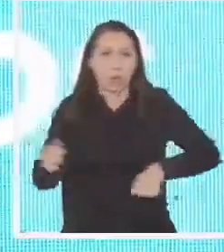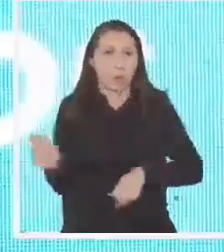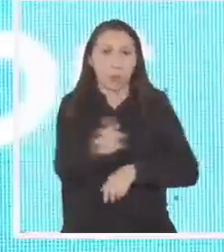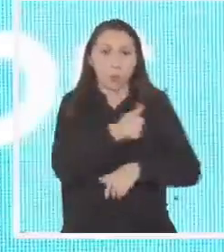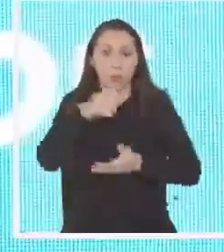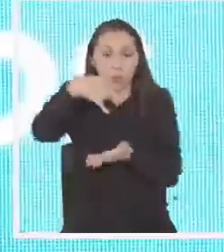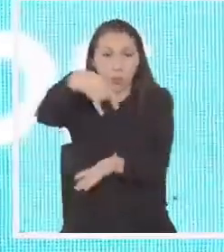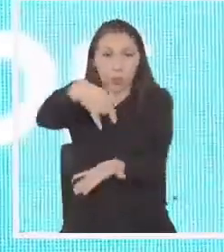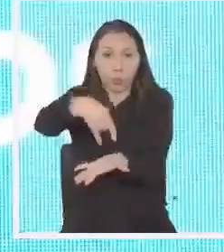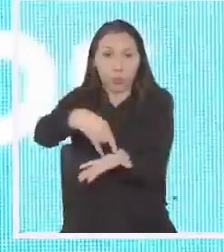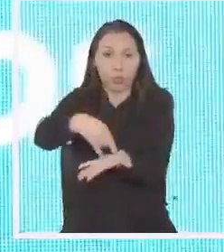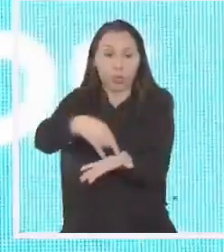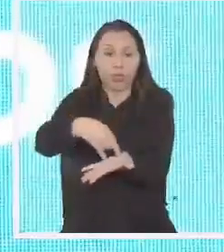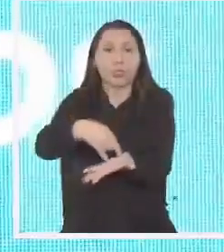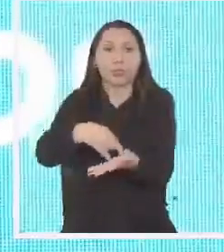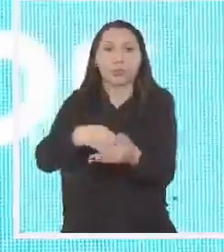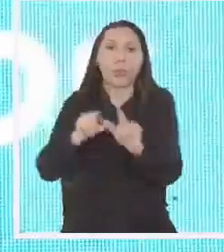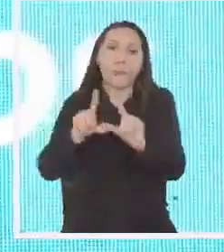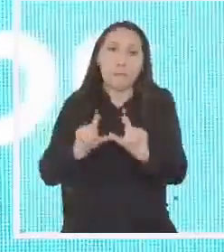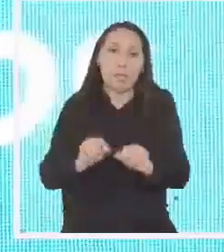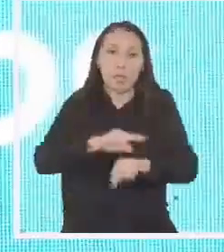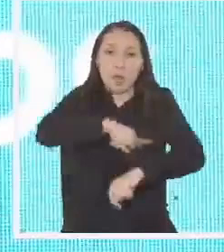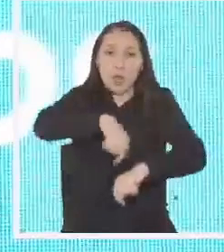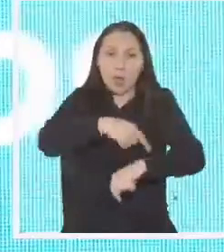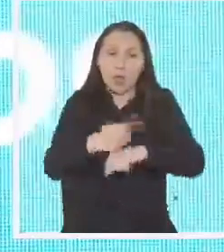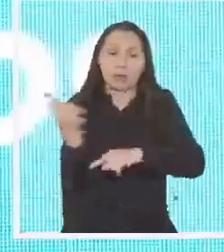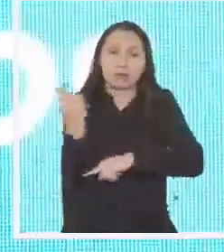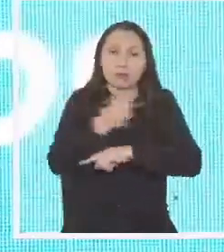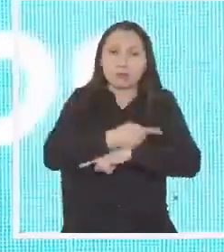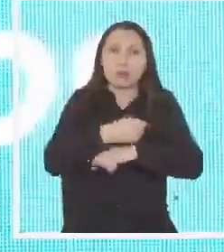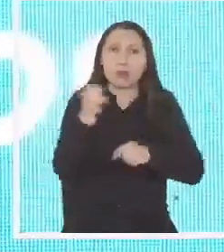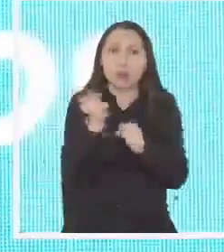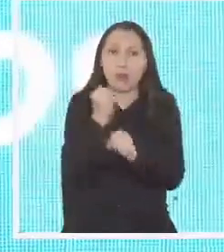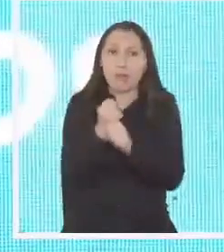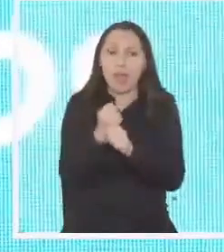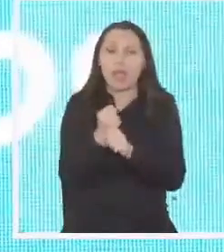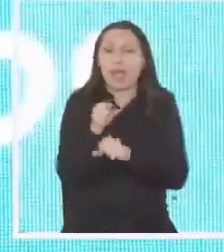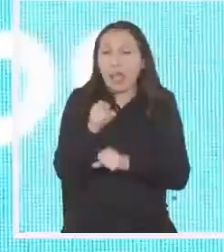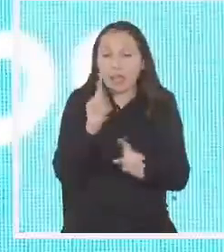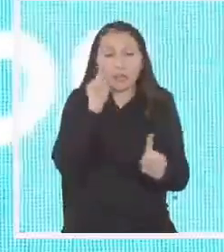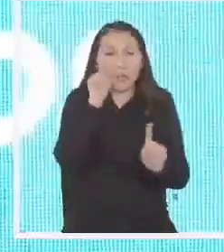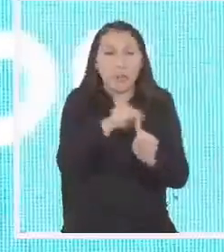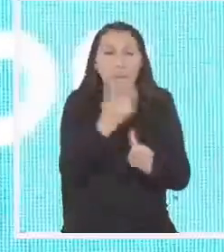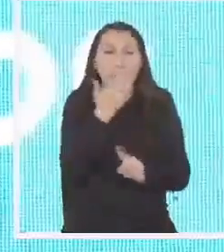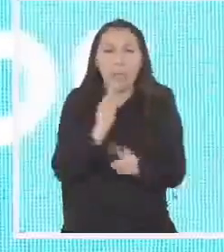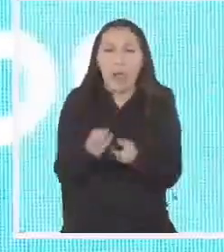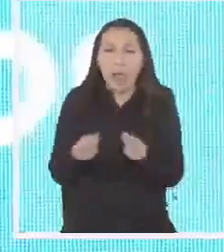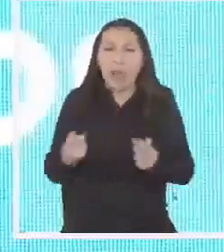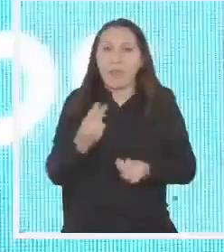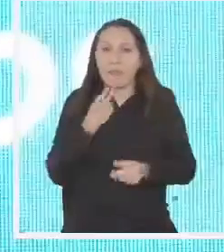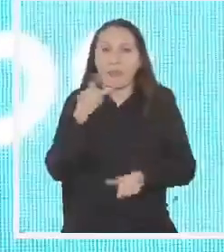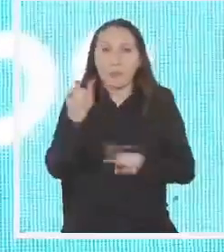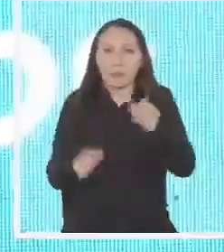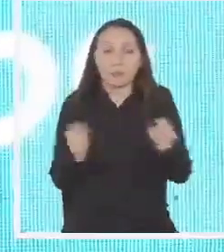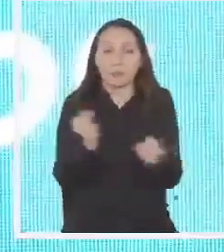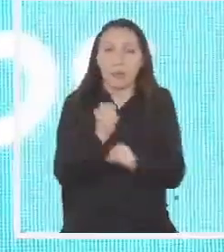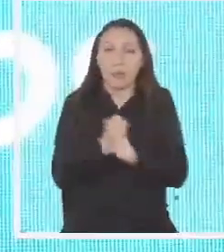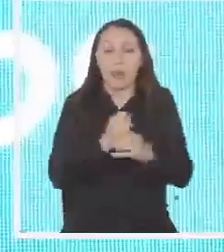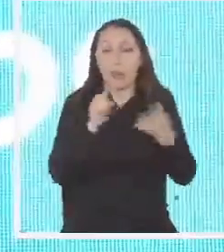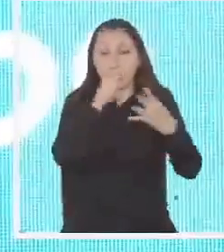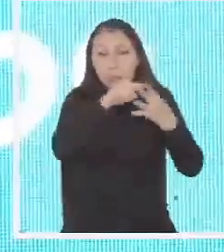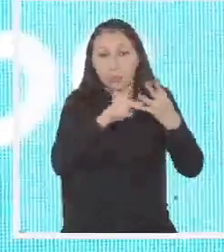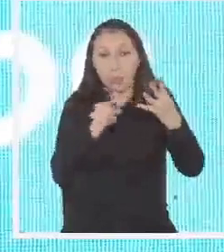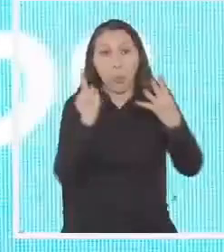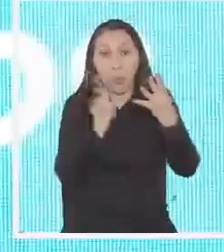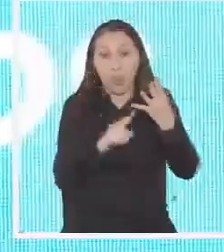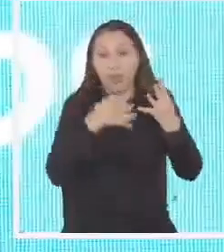el Congreso de la reducción de la jornada laboral apunta justamente en esa dirección, mejorar la calidad de vida de los trabajadores, el punto 4 de las